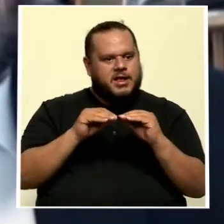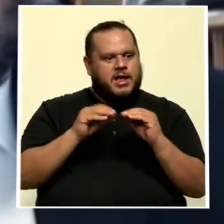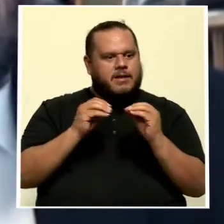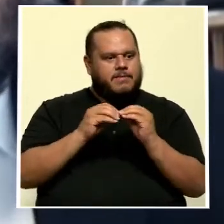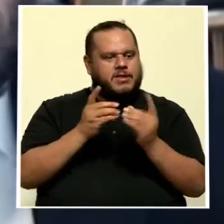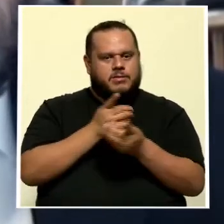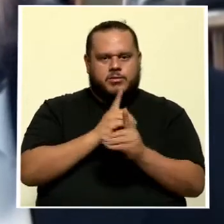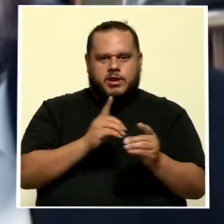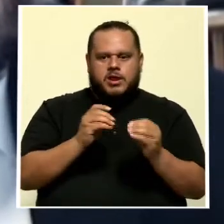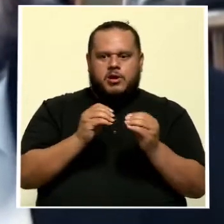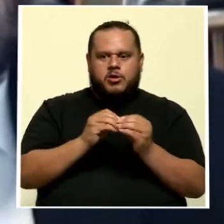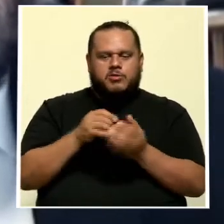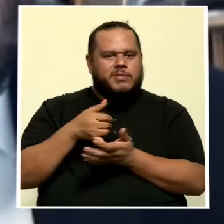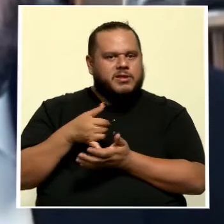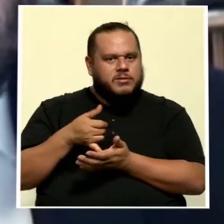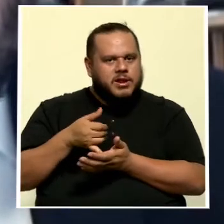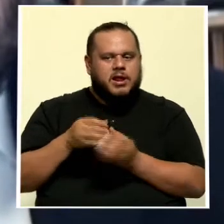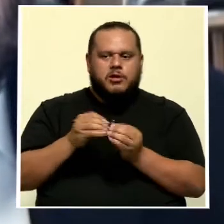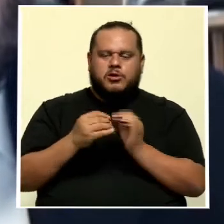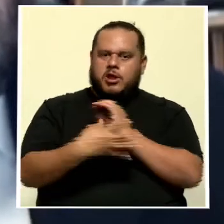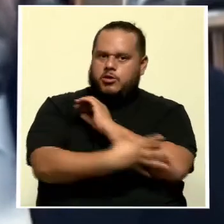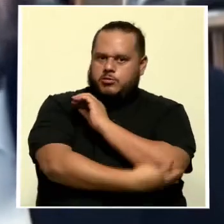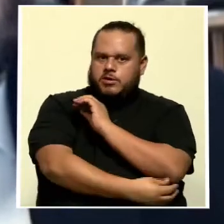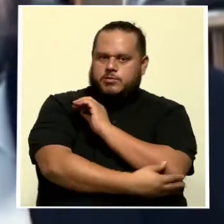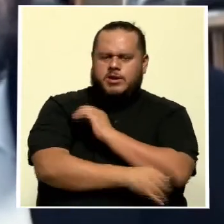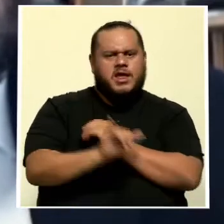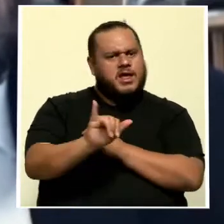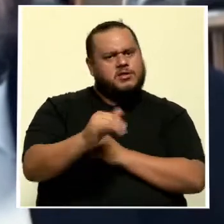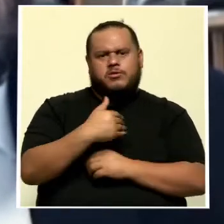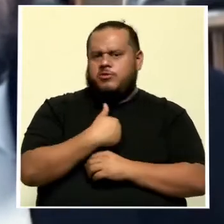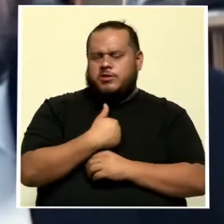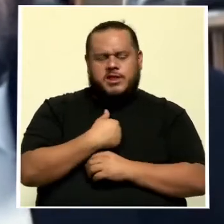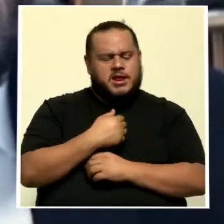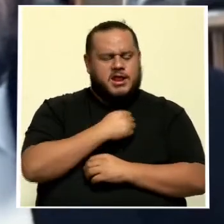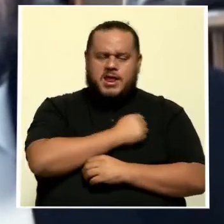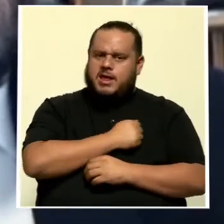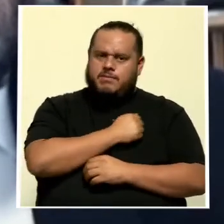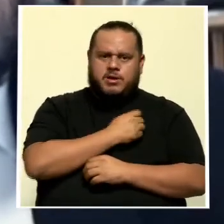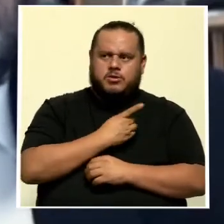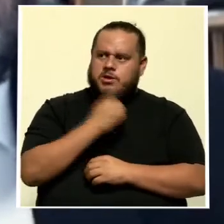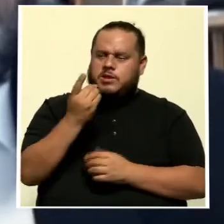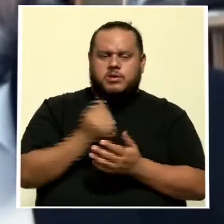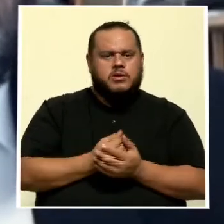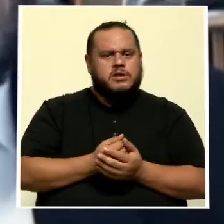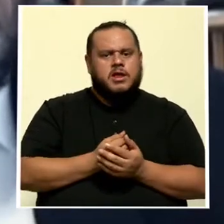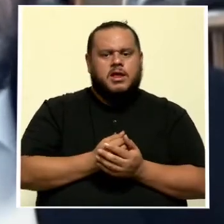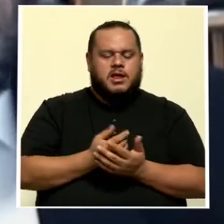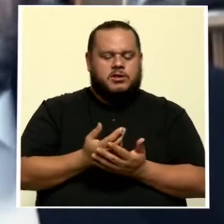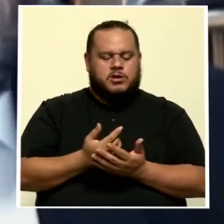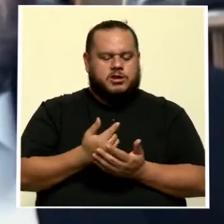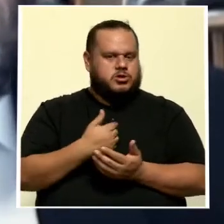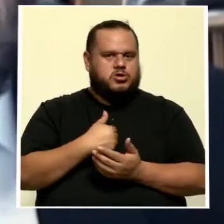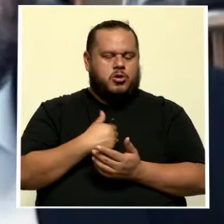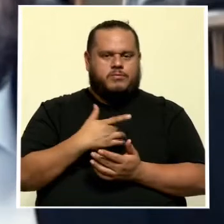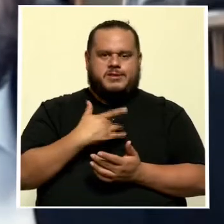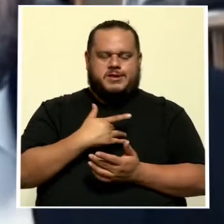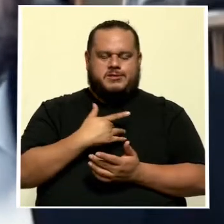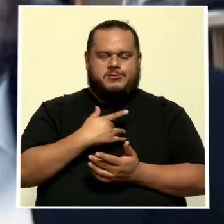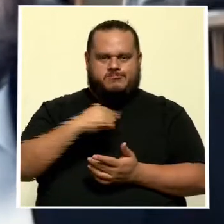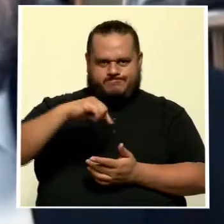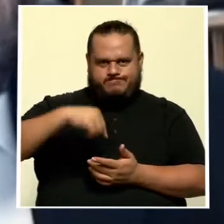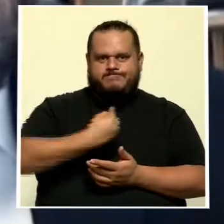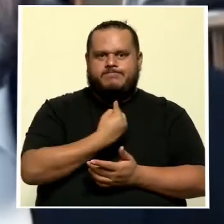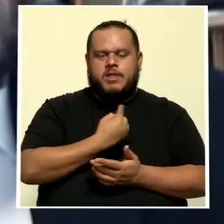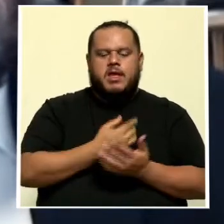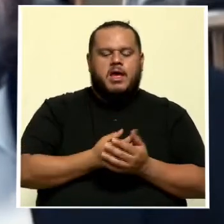democrática de los más vulnerables, de los más pobres. Eso no tiene perdón de Dios. Es decir, que no me indigno y que la gente no se indigne a lo